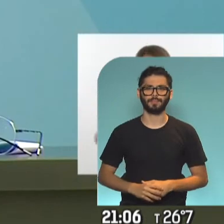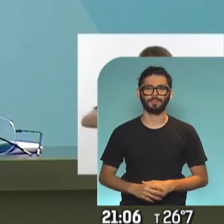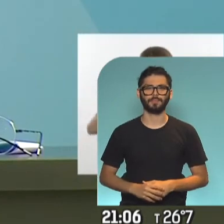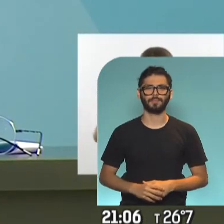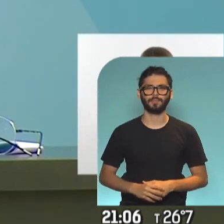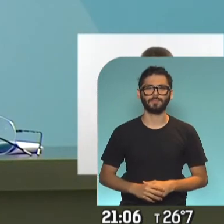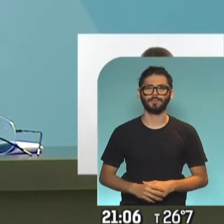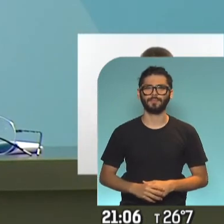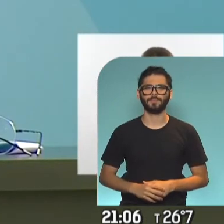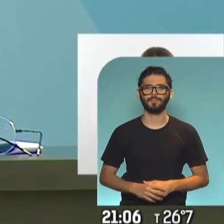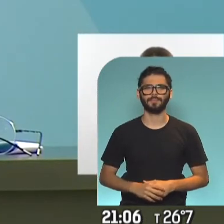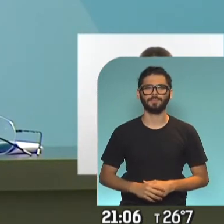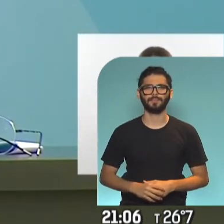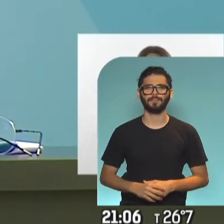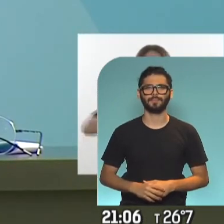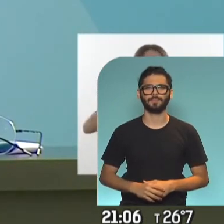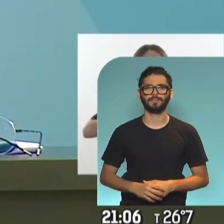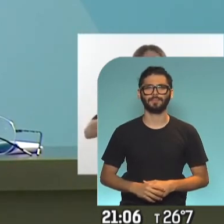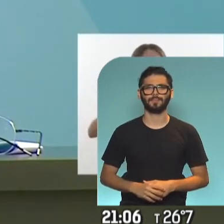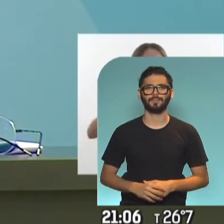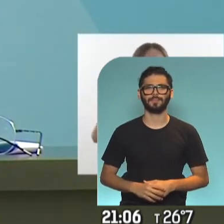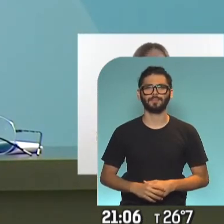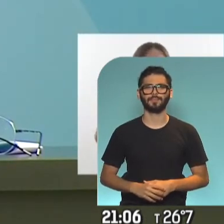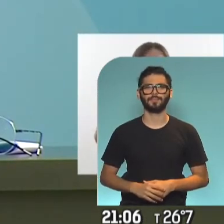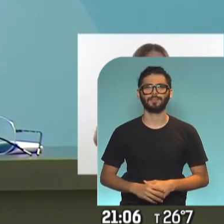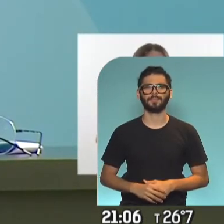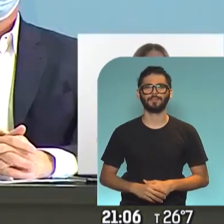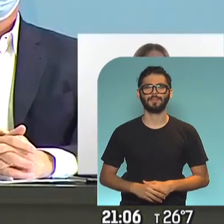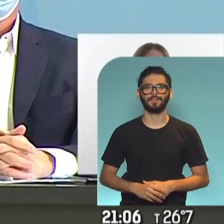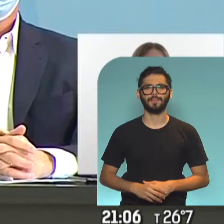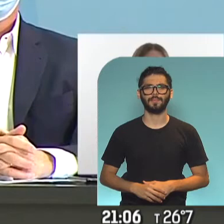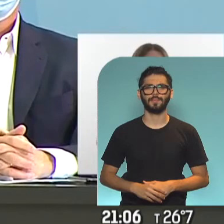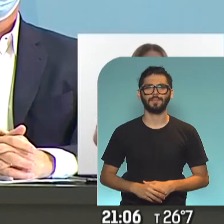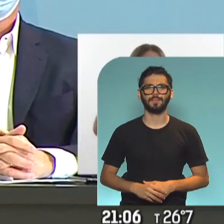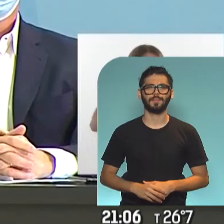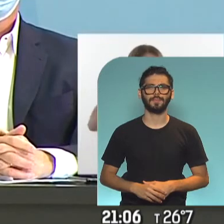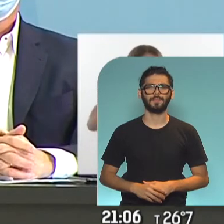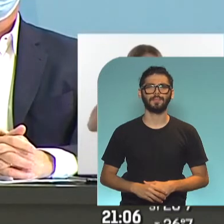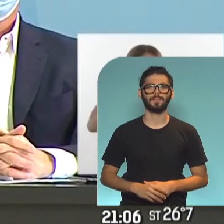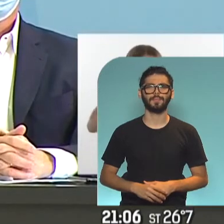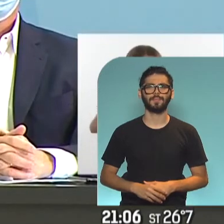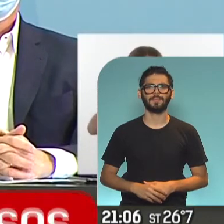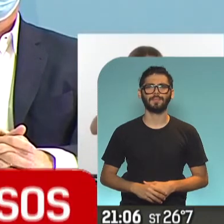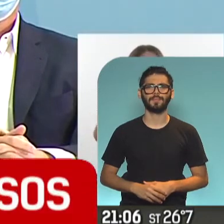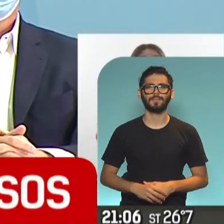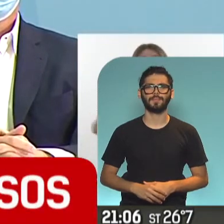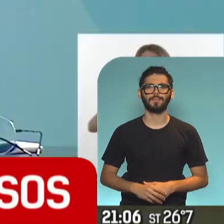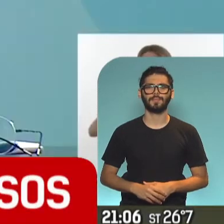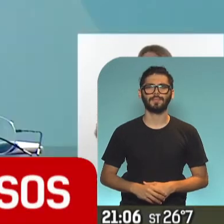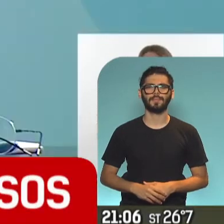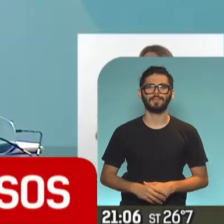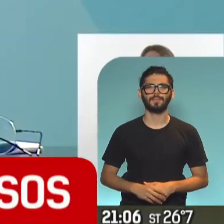Y estamos cada día mejor dispuestos y con más fuerzas, porque sabemos que el peor